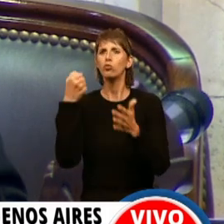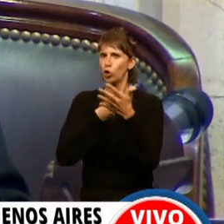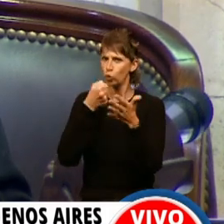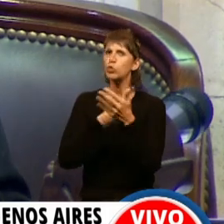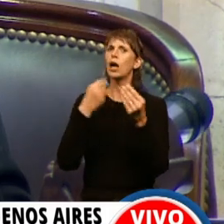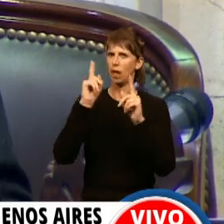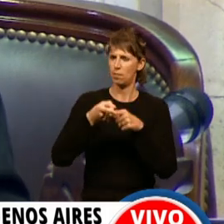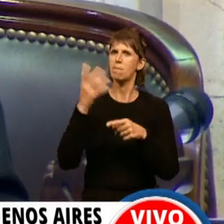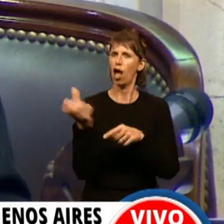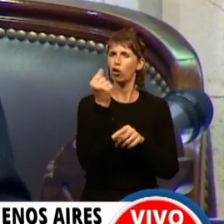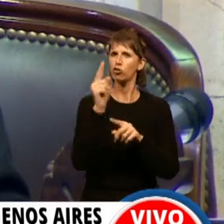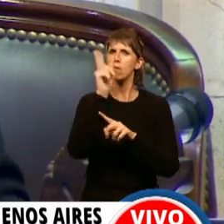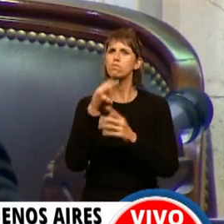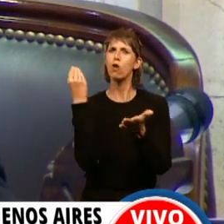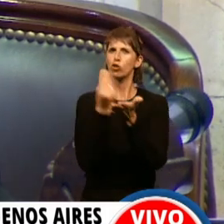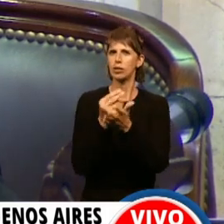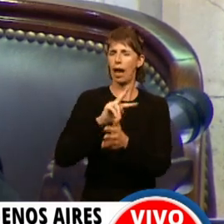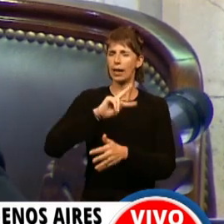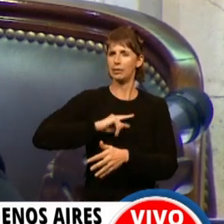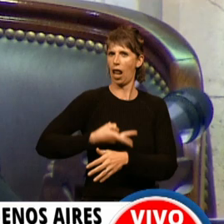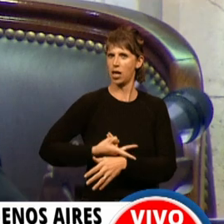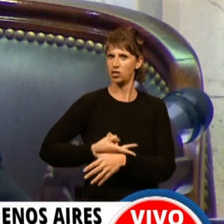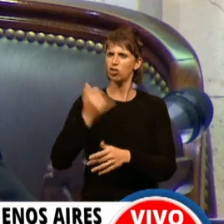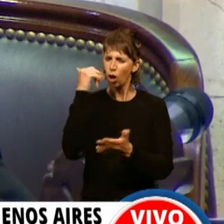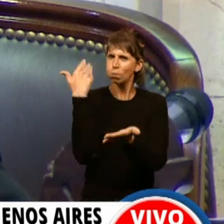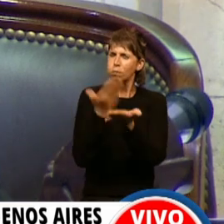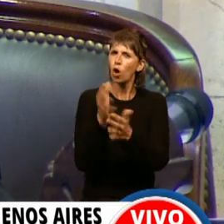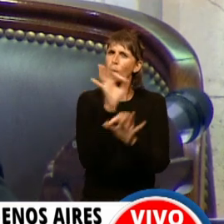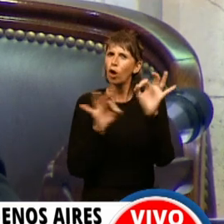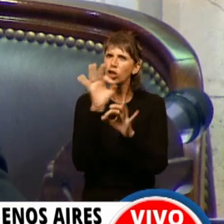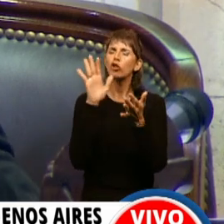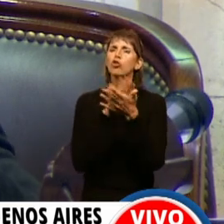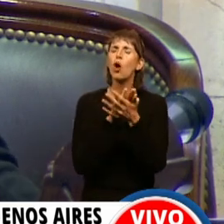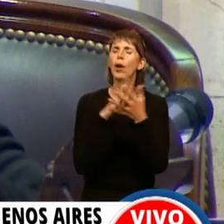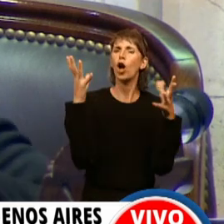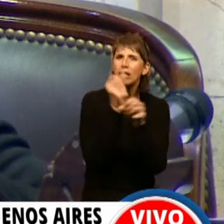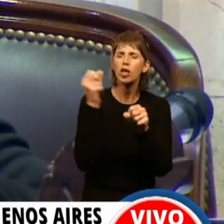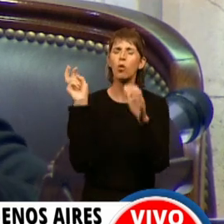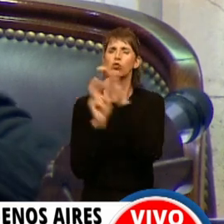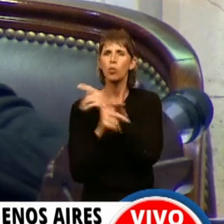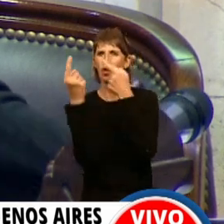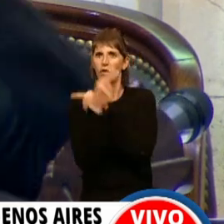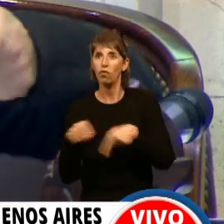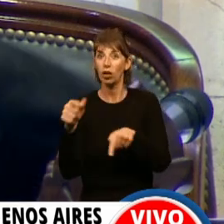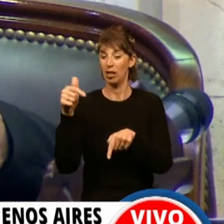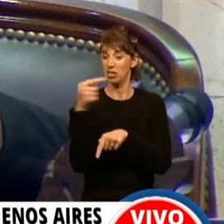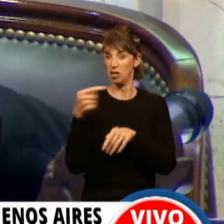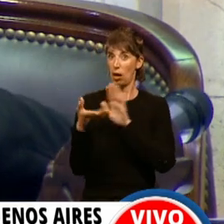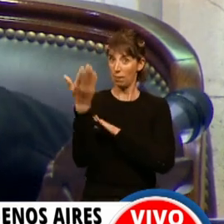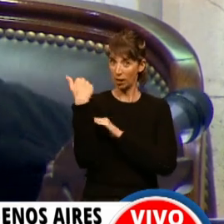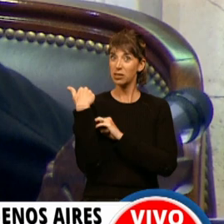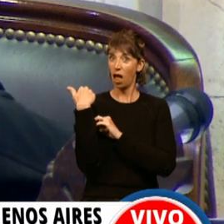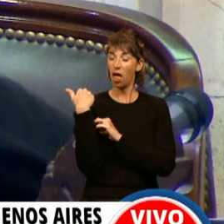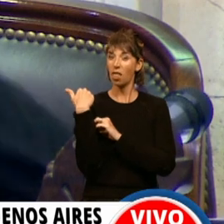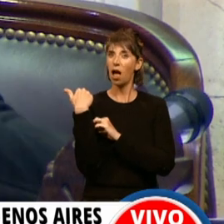hemos presentado acá con mis compañeros es un proyecto del cupo trans es transporte esta semana van realidad la semana pasada